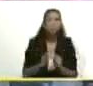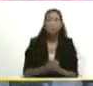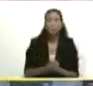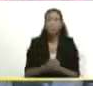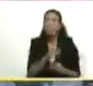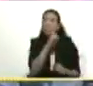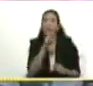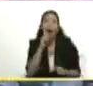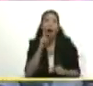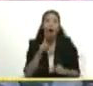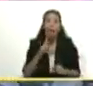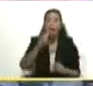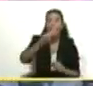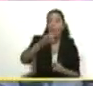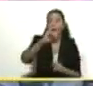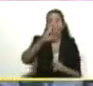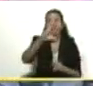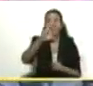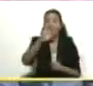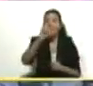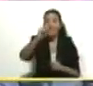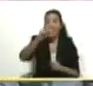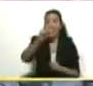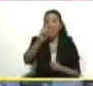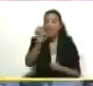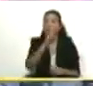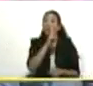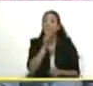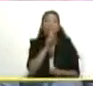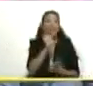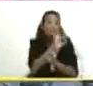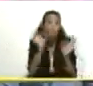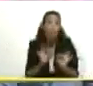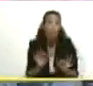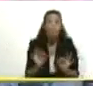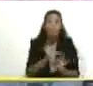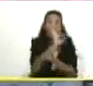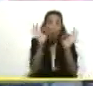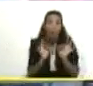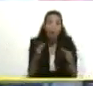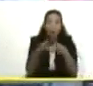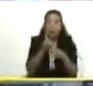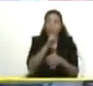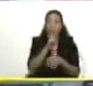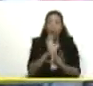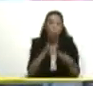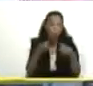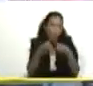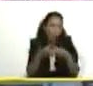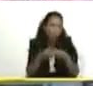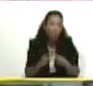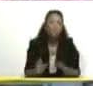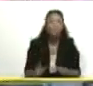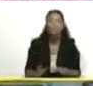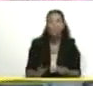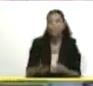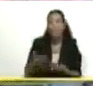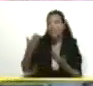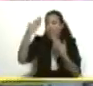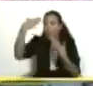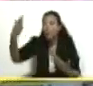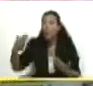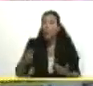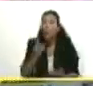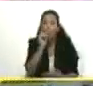Lo llamábamos Vicente, era el seudónimo. Vicente. Saludo a Rafael Quintero, si no está aquí presente, por